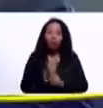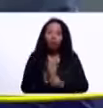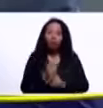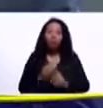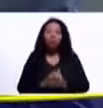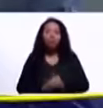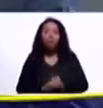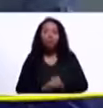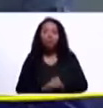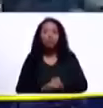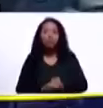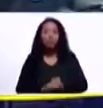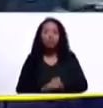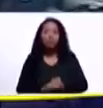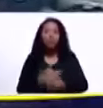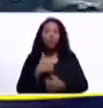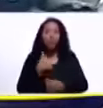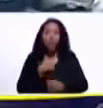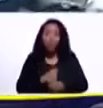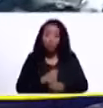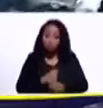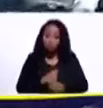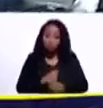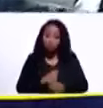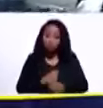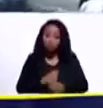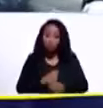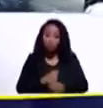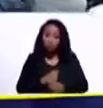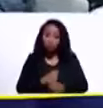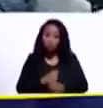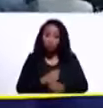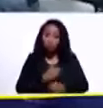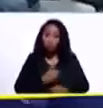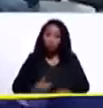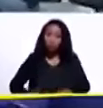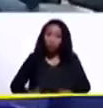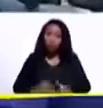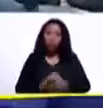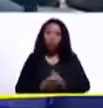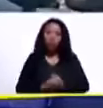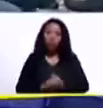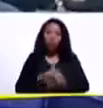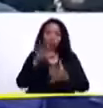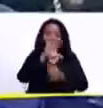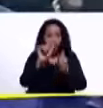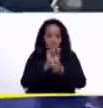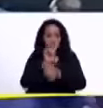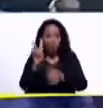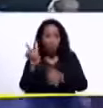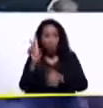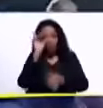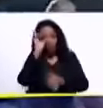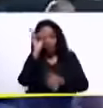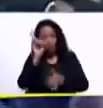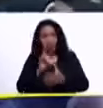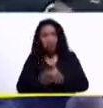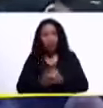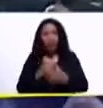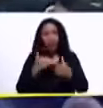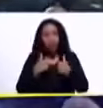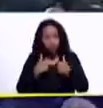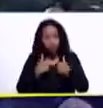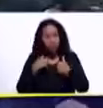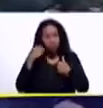Y yo creo y yo espero, los dos presidentes y la vicepresidenta, yo creo